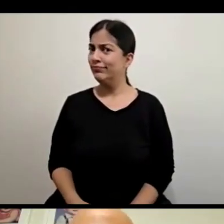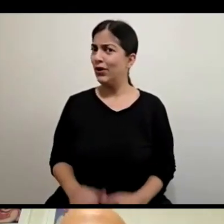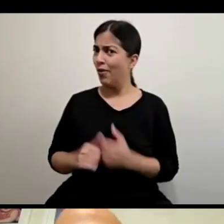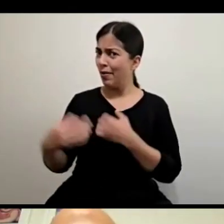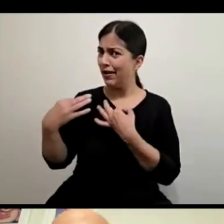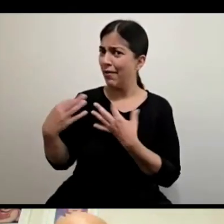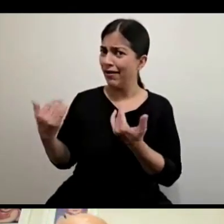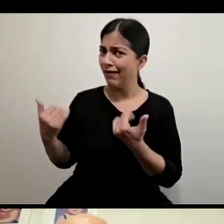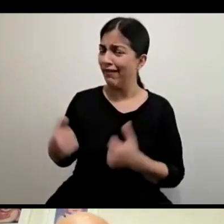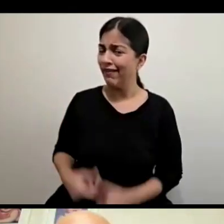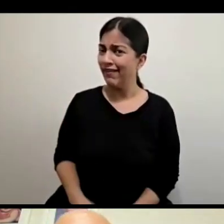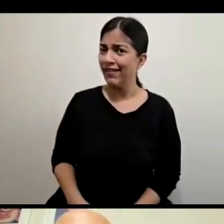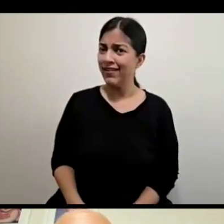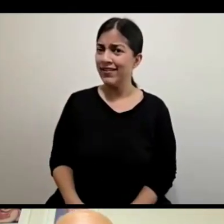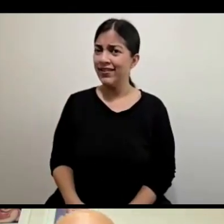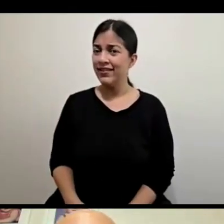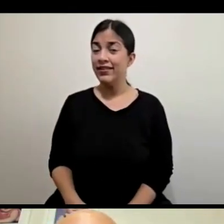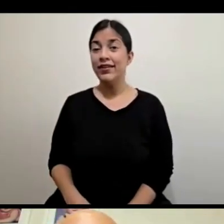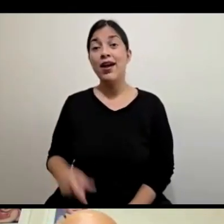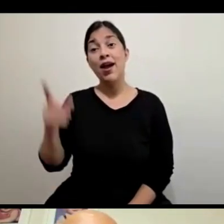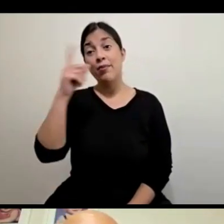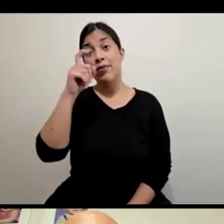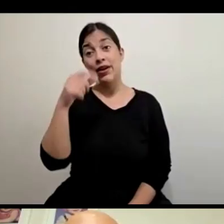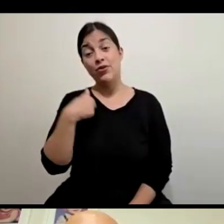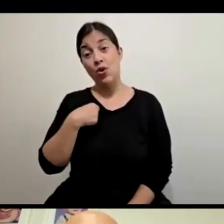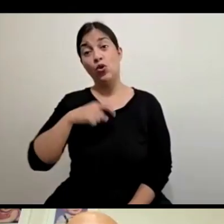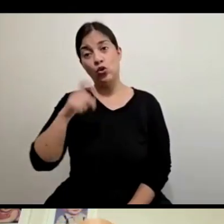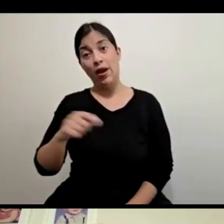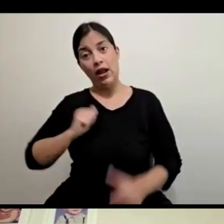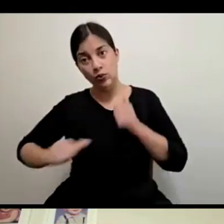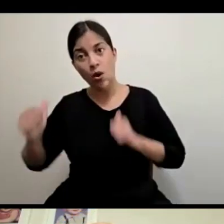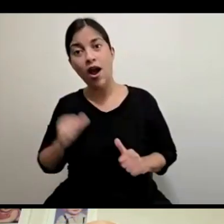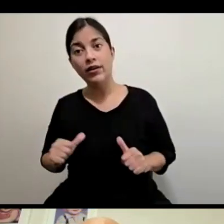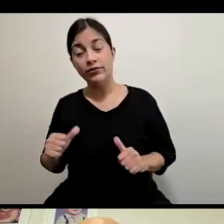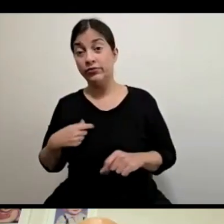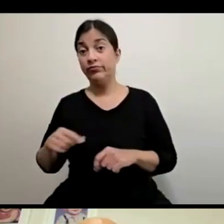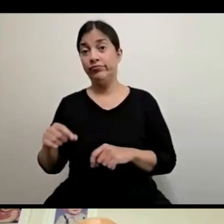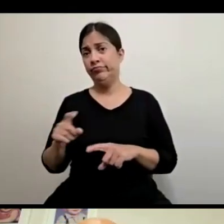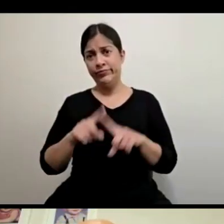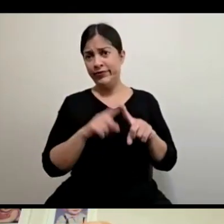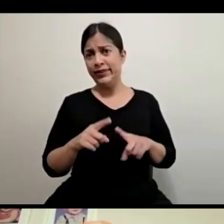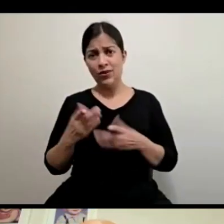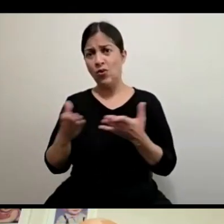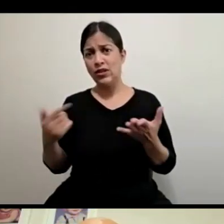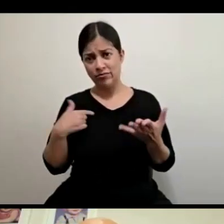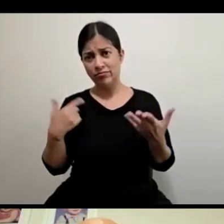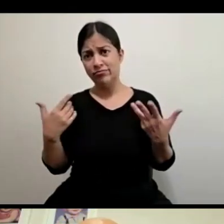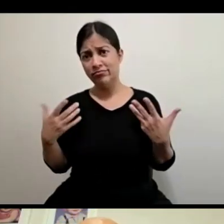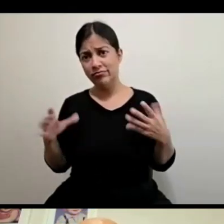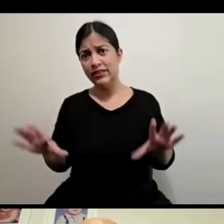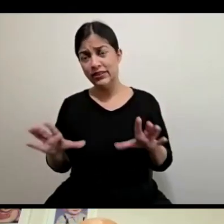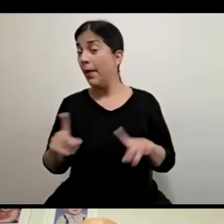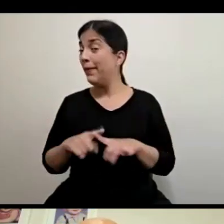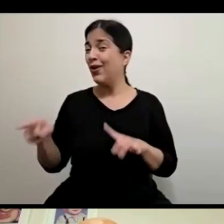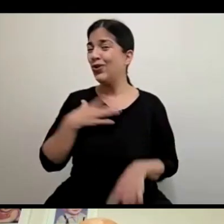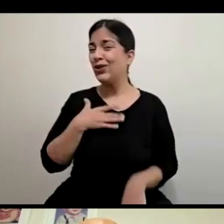Bueno, porque tuve que actuar, o sea, hice varias cosas. Tú sabes, pero no te gustaba tanto,